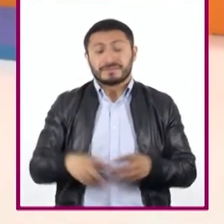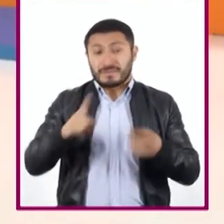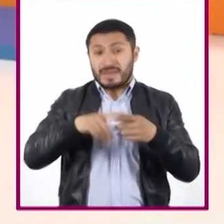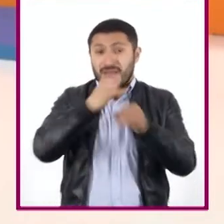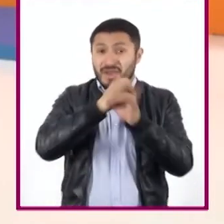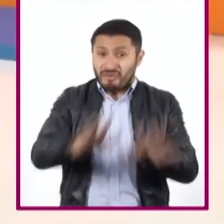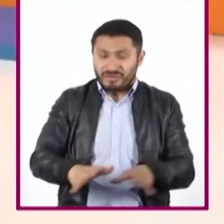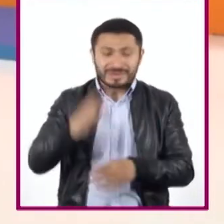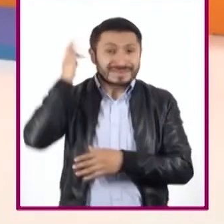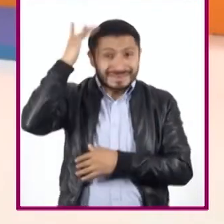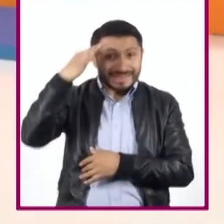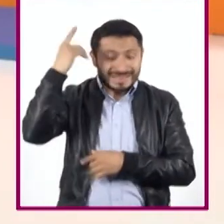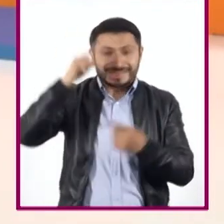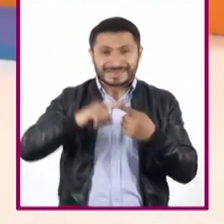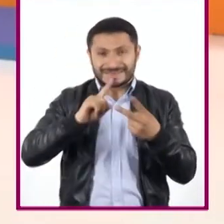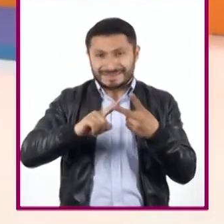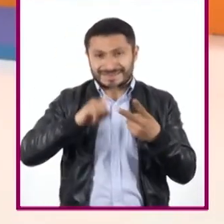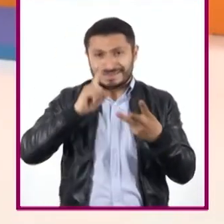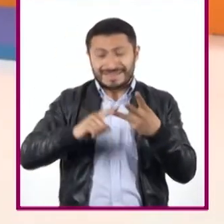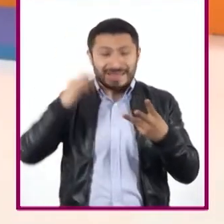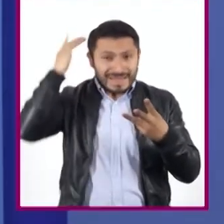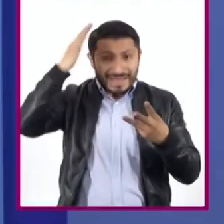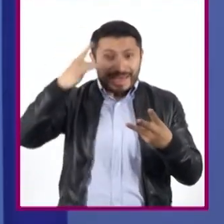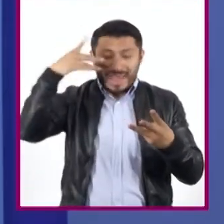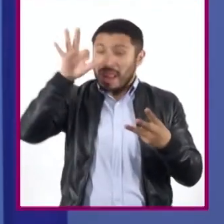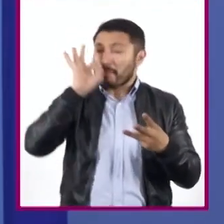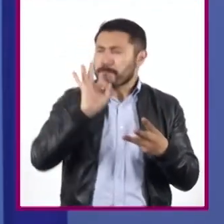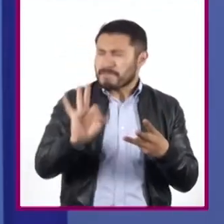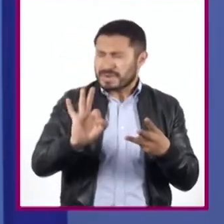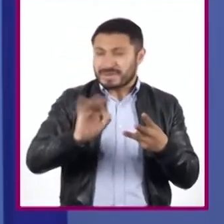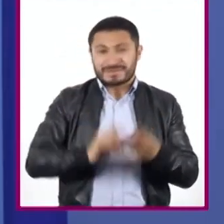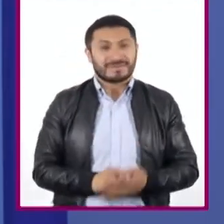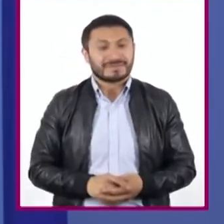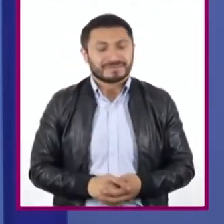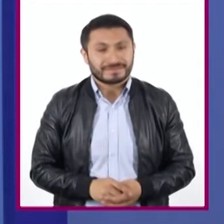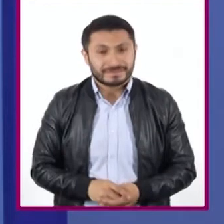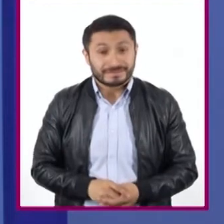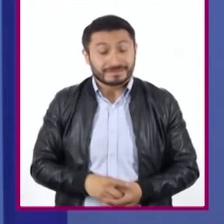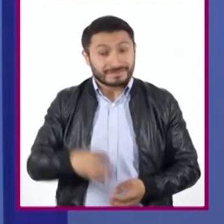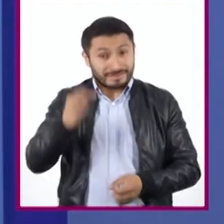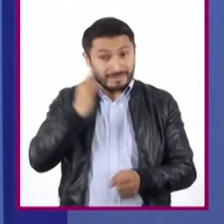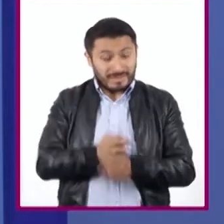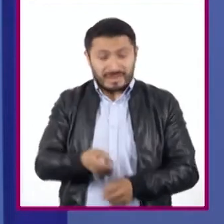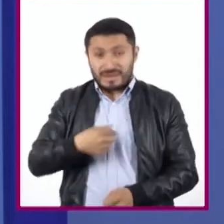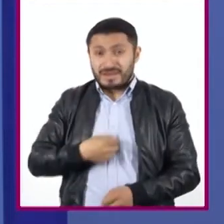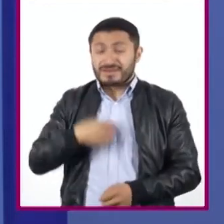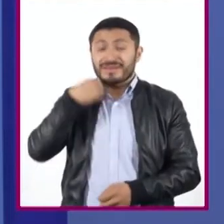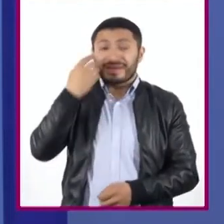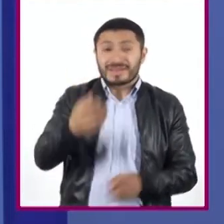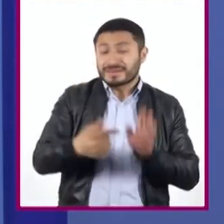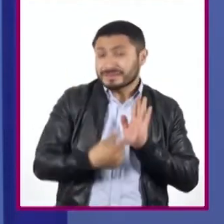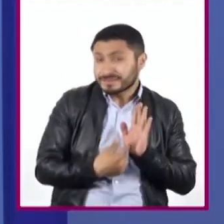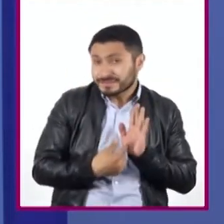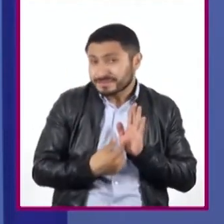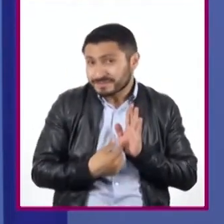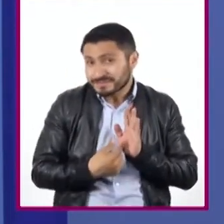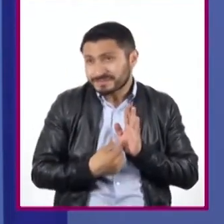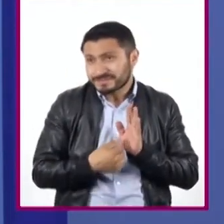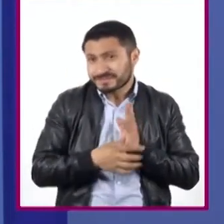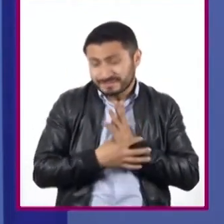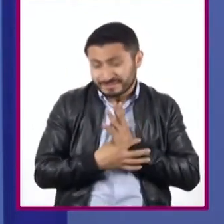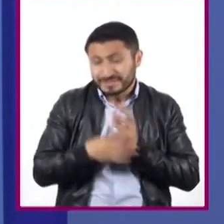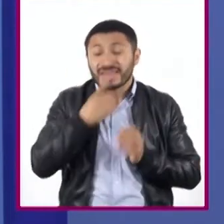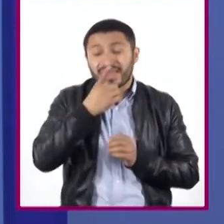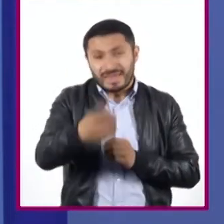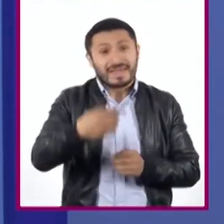información, análisis y análisis crítico. Aquí quiero resaltar que si bien estos tres términos los